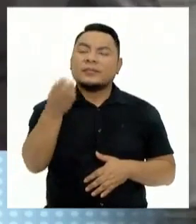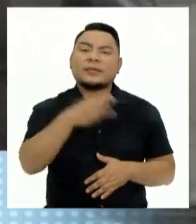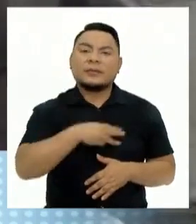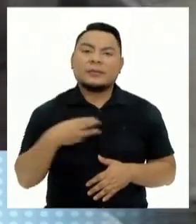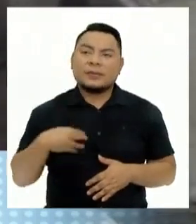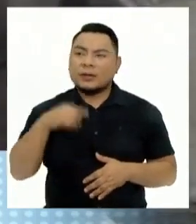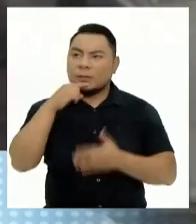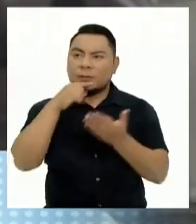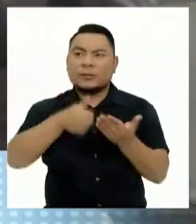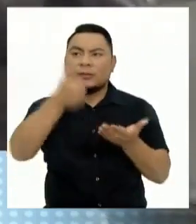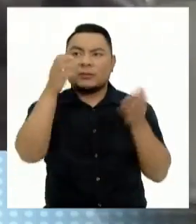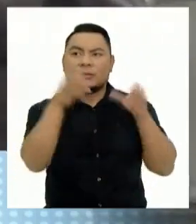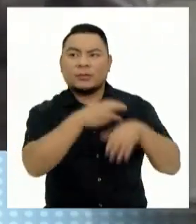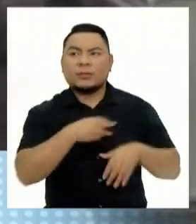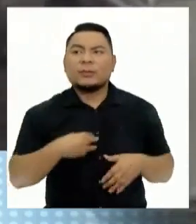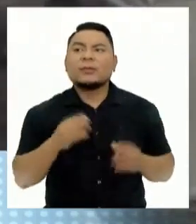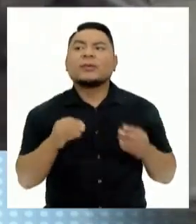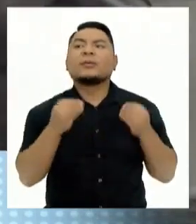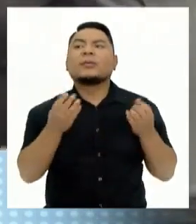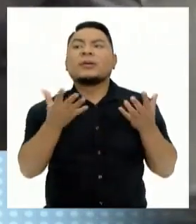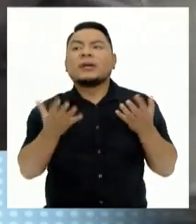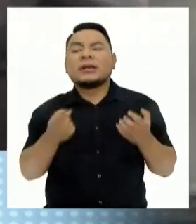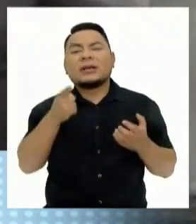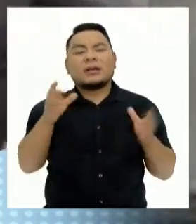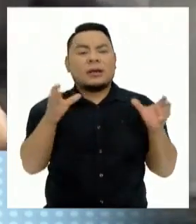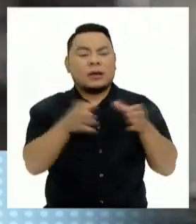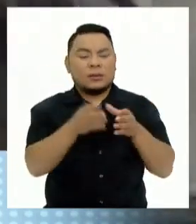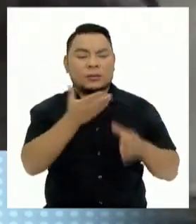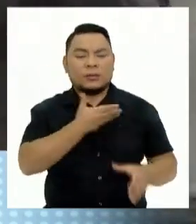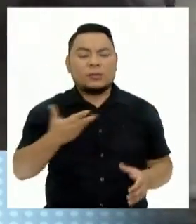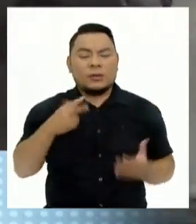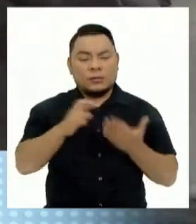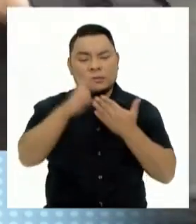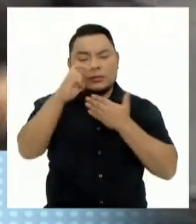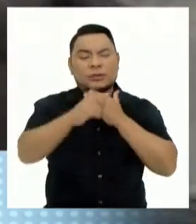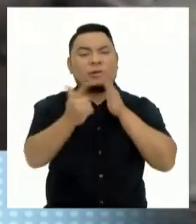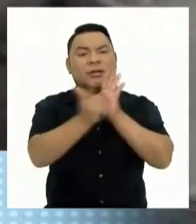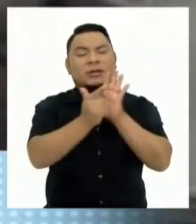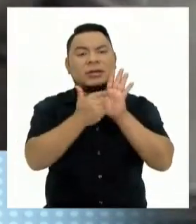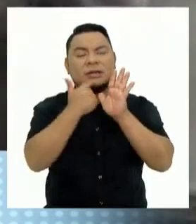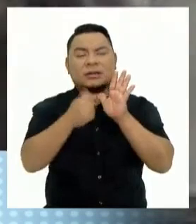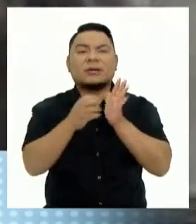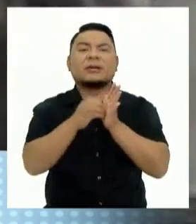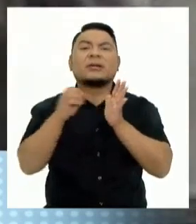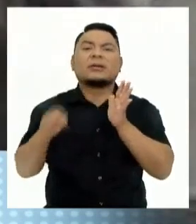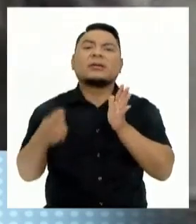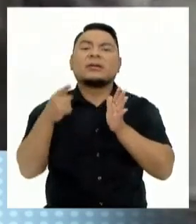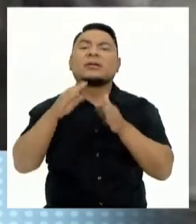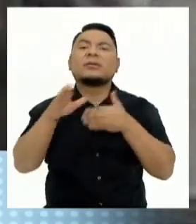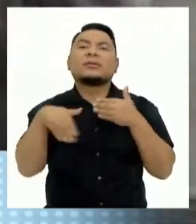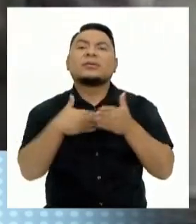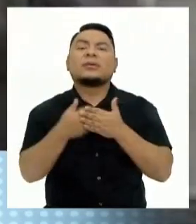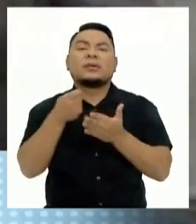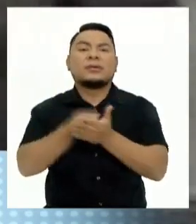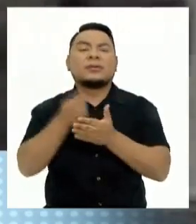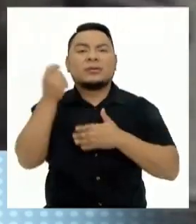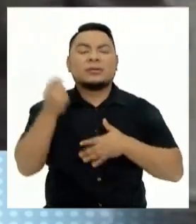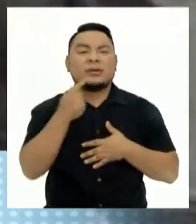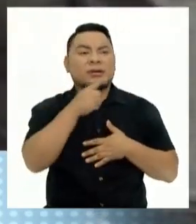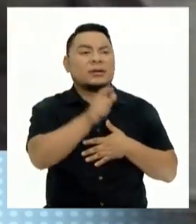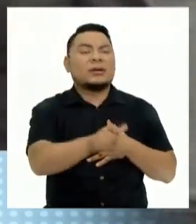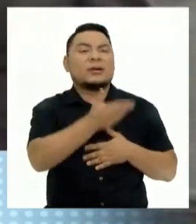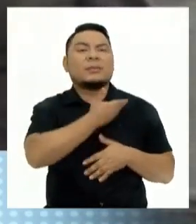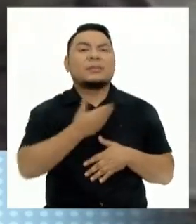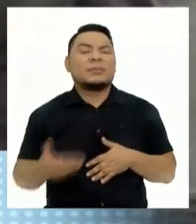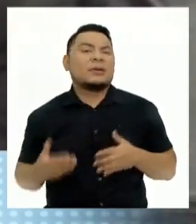Premier. Premier, quería saber por qué el Ejecutivo había observado este proyecto de ley que elimina la pensión vitalicia para los jefes de Estado. Y